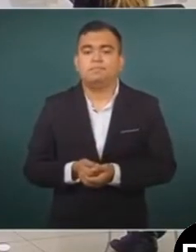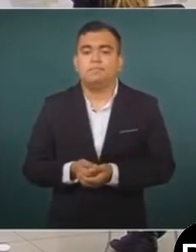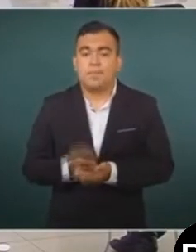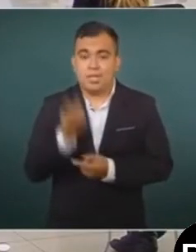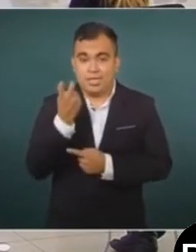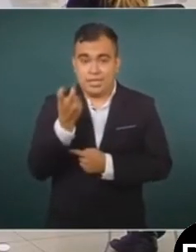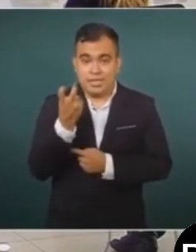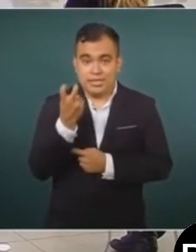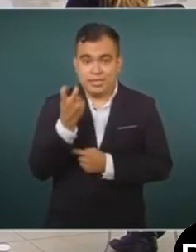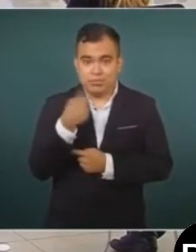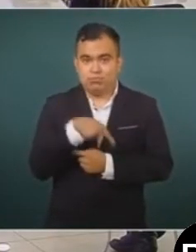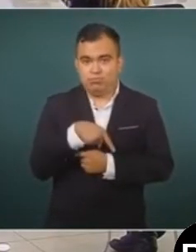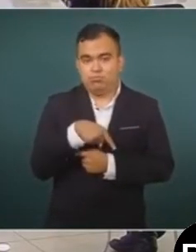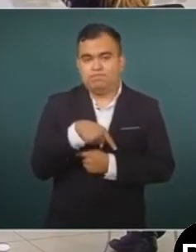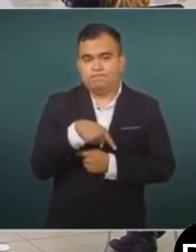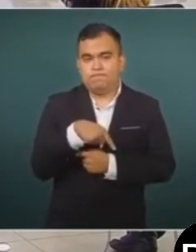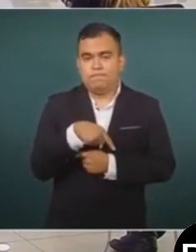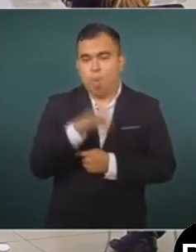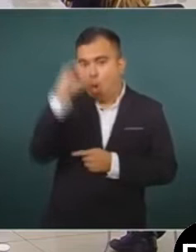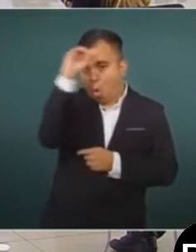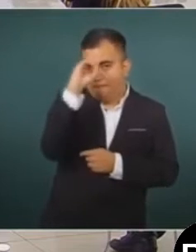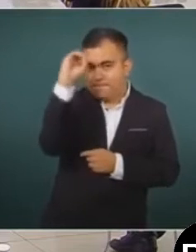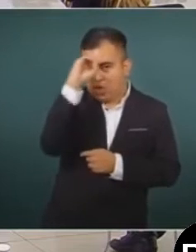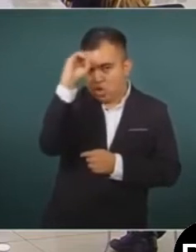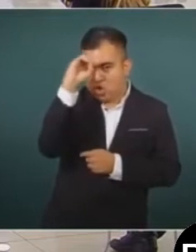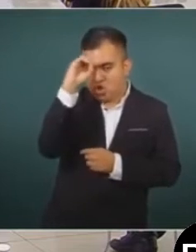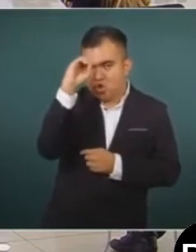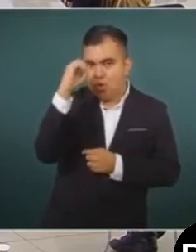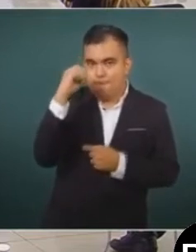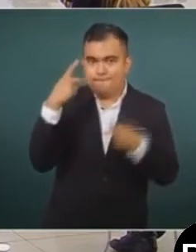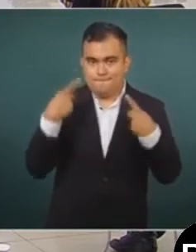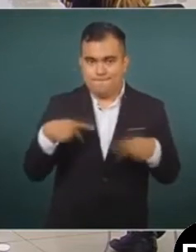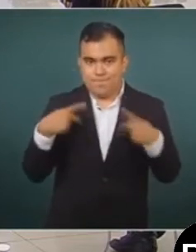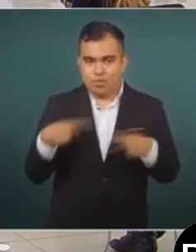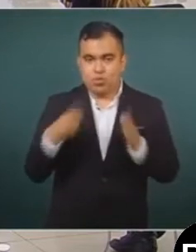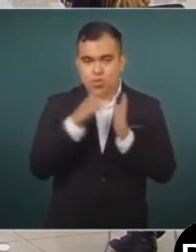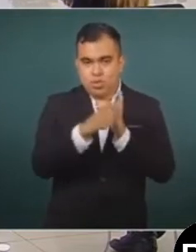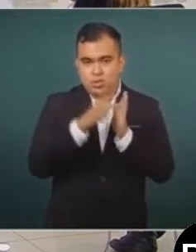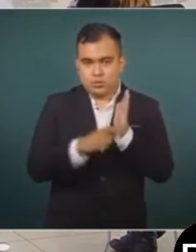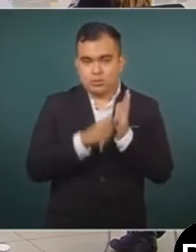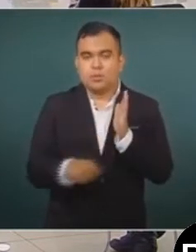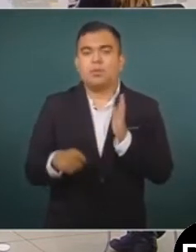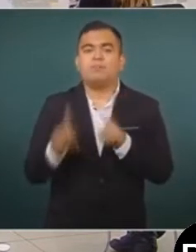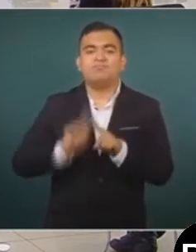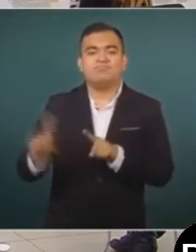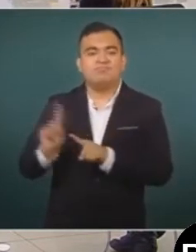este es el manifiesto que suscribieron periodistas y